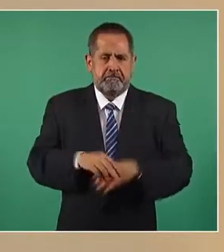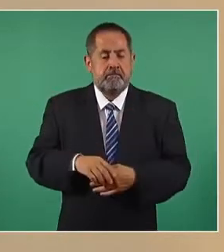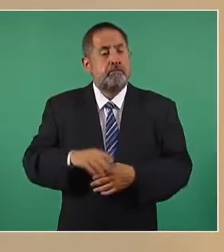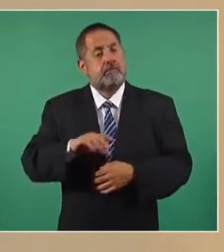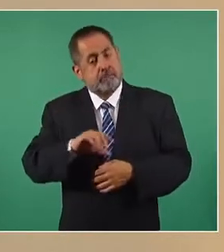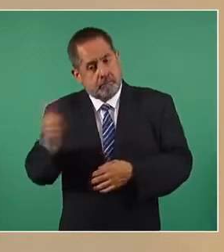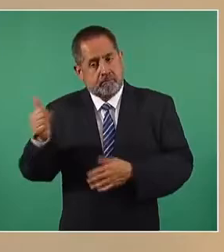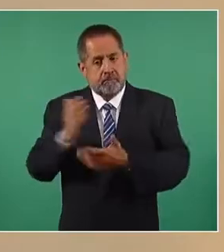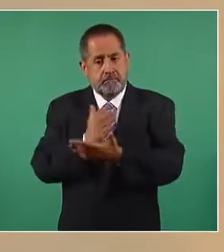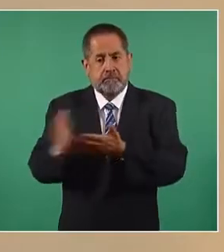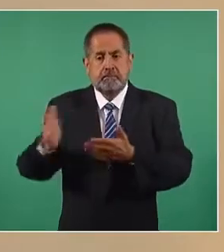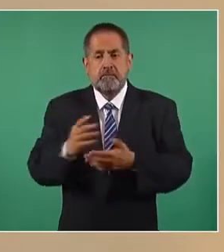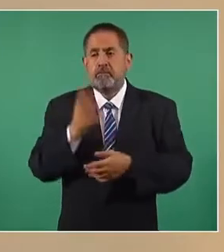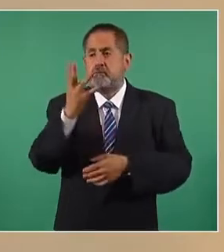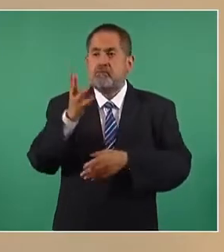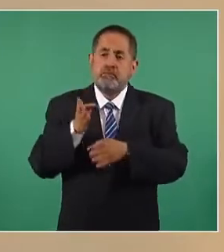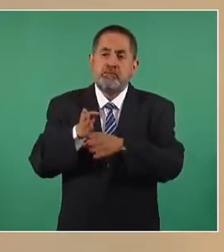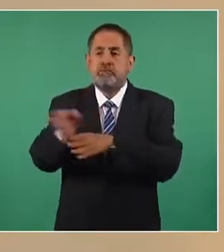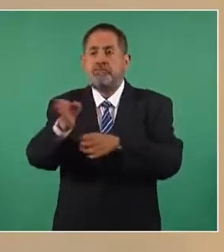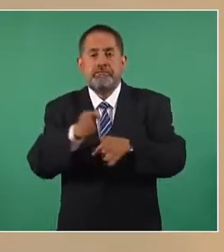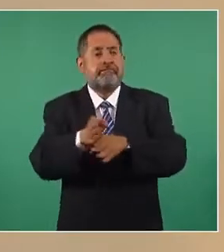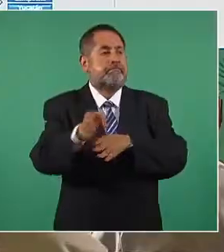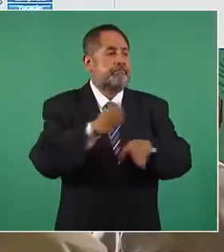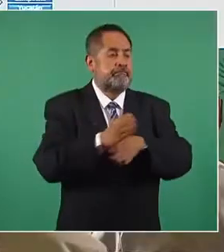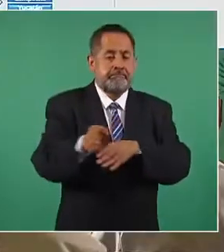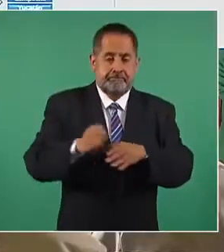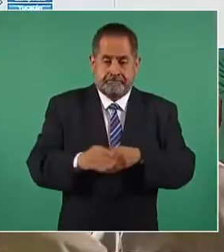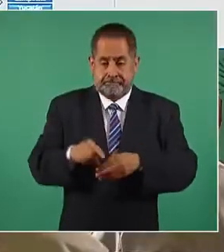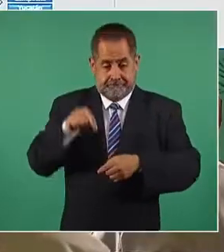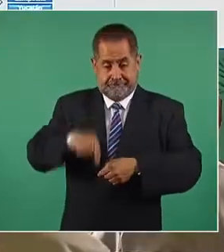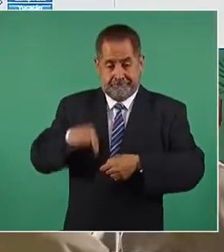rutas para atender 7 estados que salieron de las